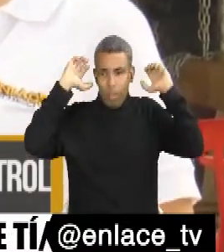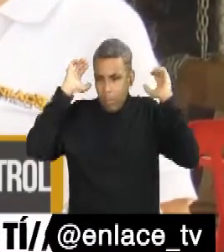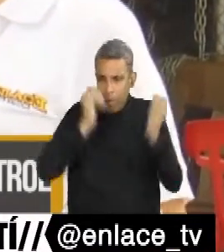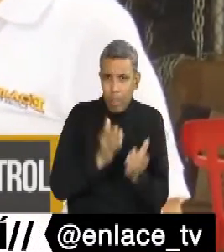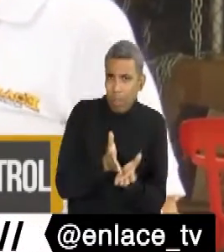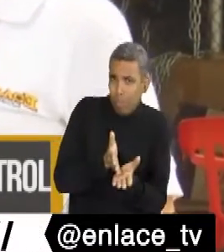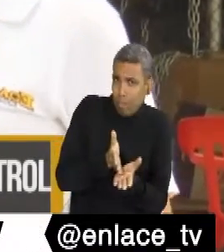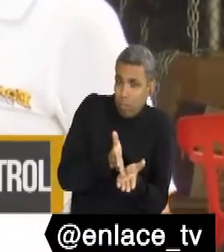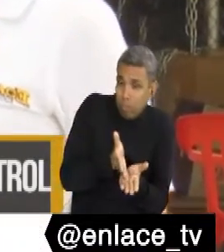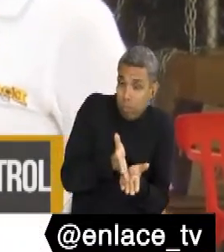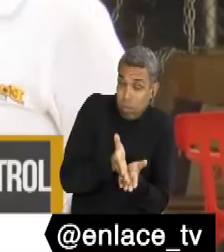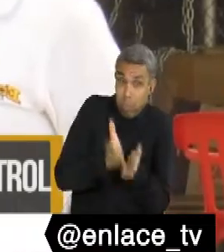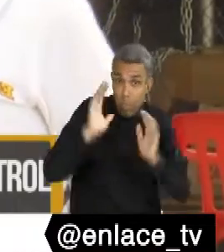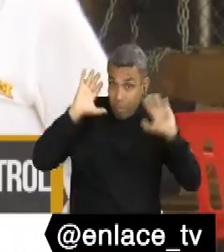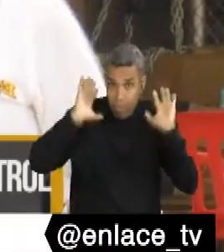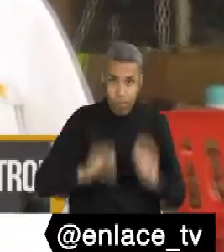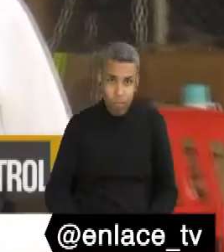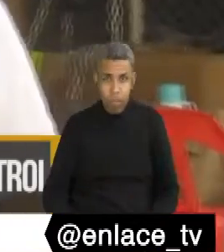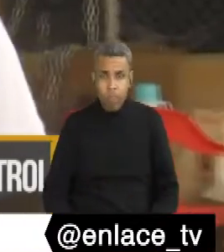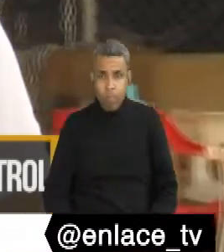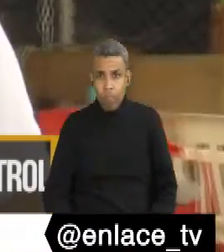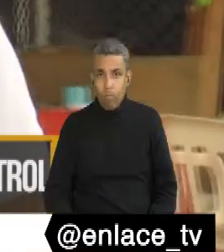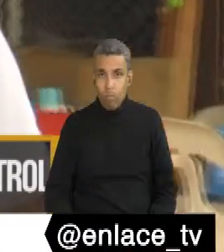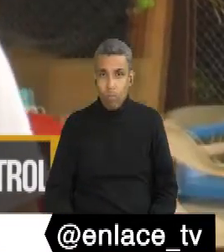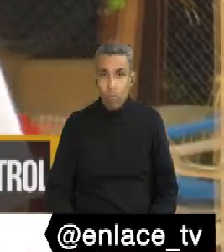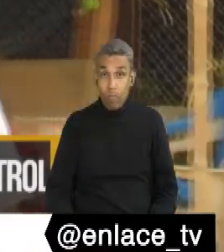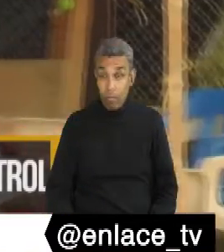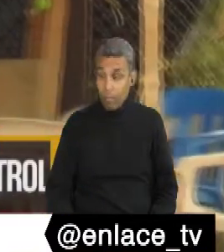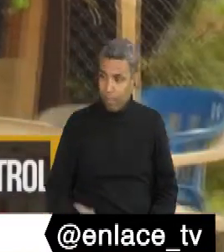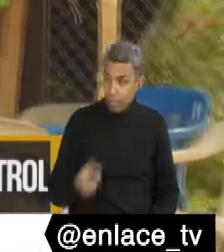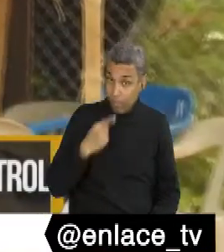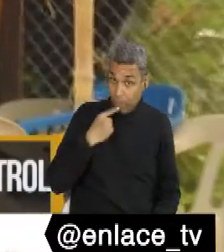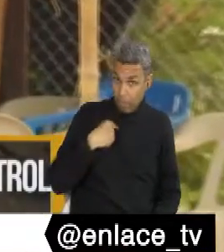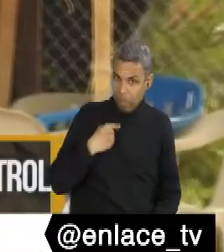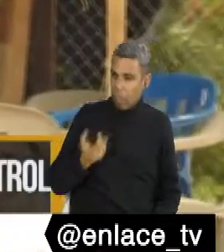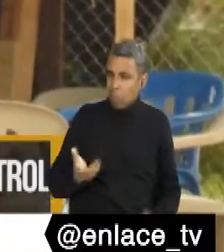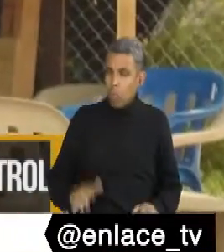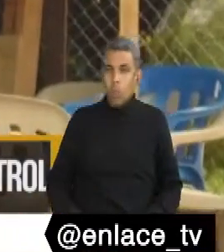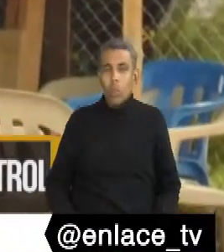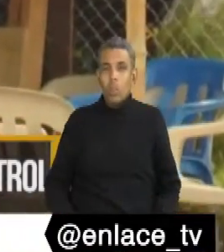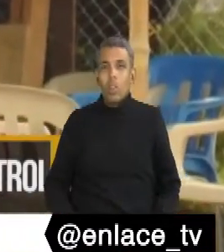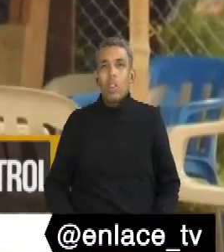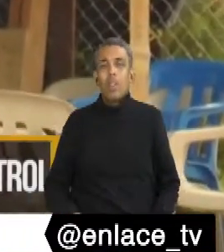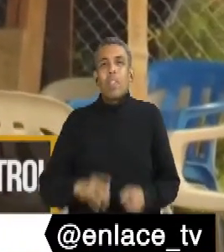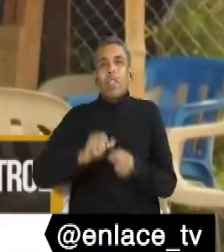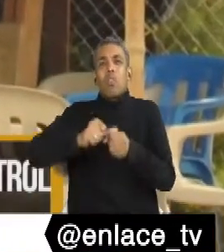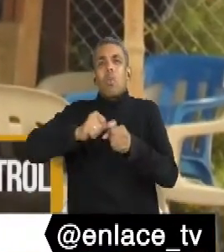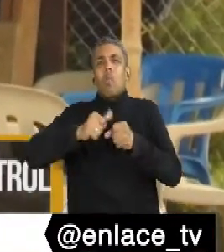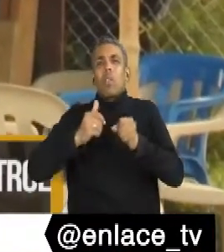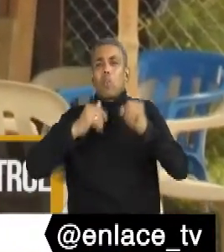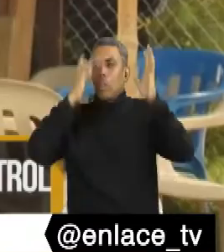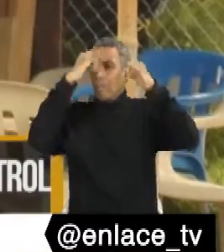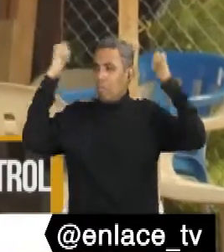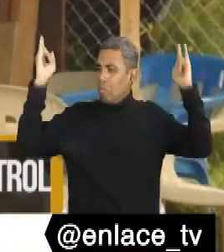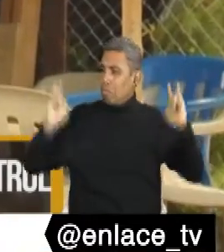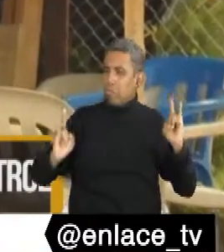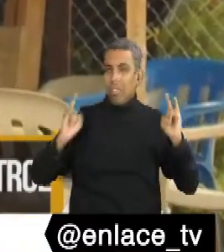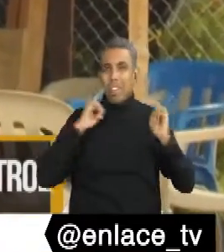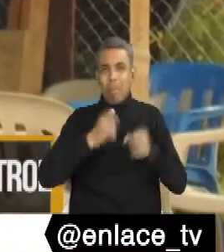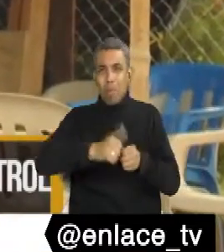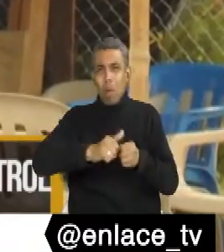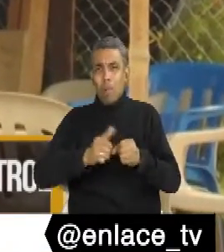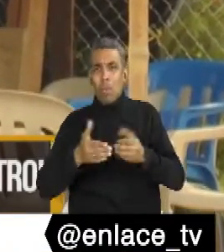mucho indefinidamente hasta el momento. Ellos continúan aquí ubicados en la entrada principal de refinería con unas carpas. En las próximas horas se